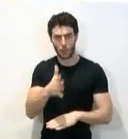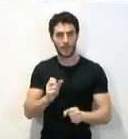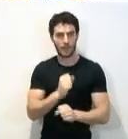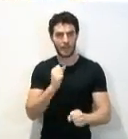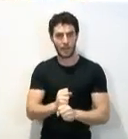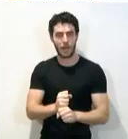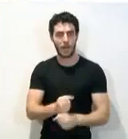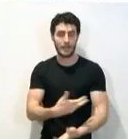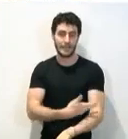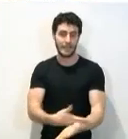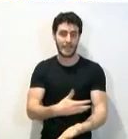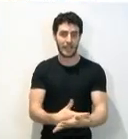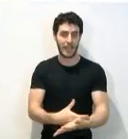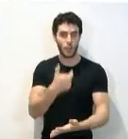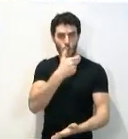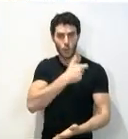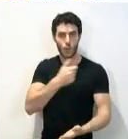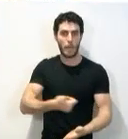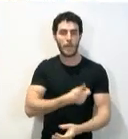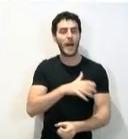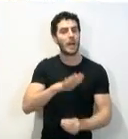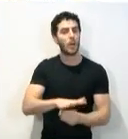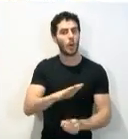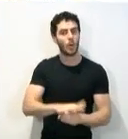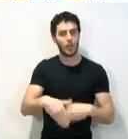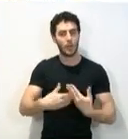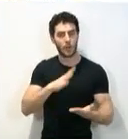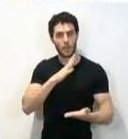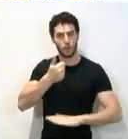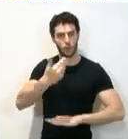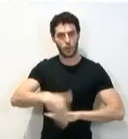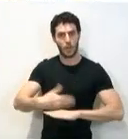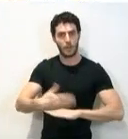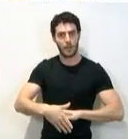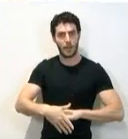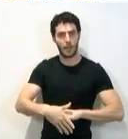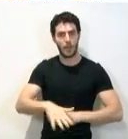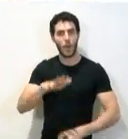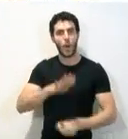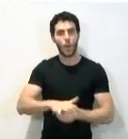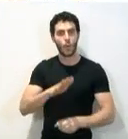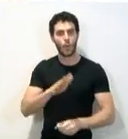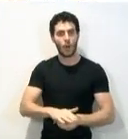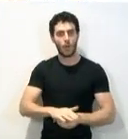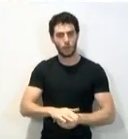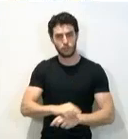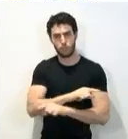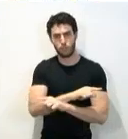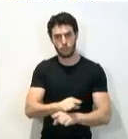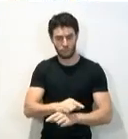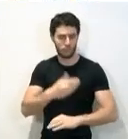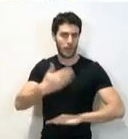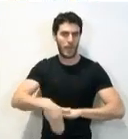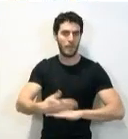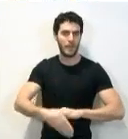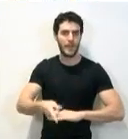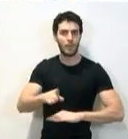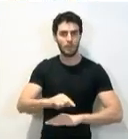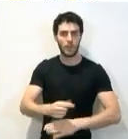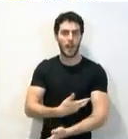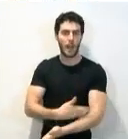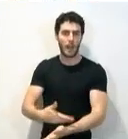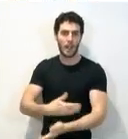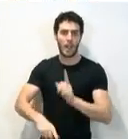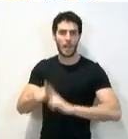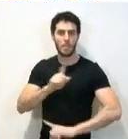sangre tarde más tiempo en coagular y evita, por tanto, que se formen coágulos o trastornos hemorrágicos por la disminución del